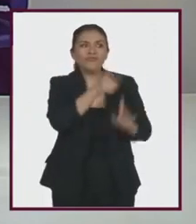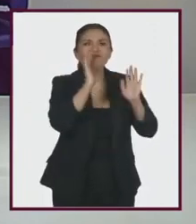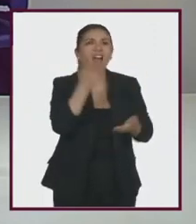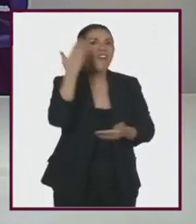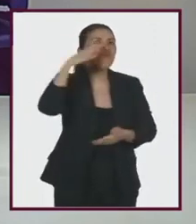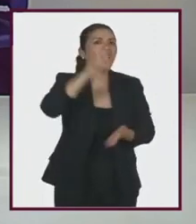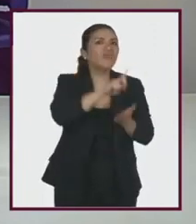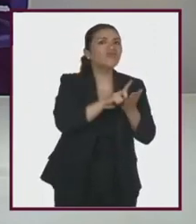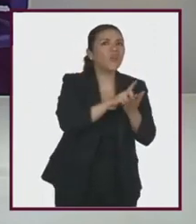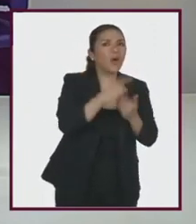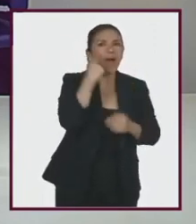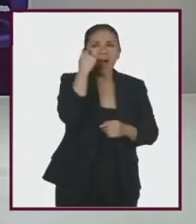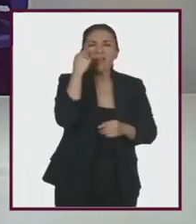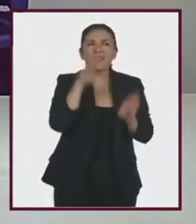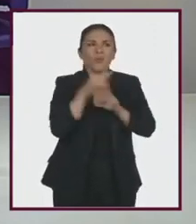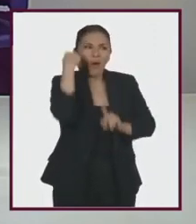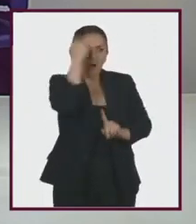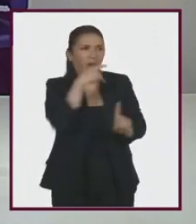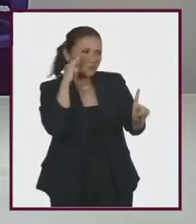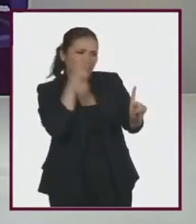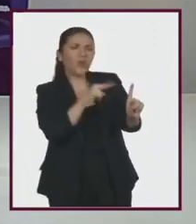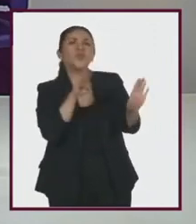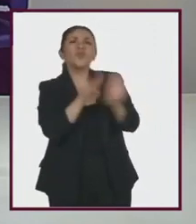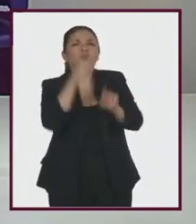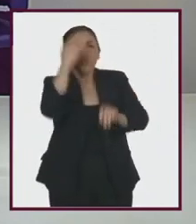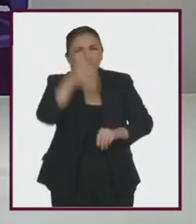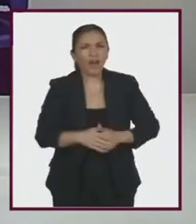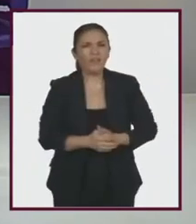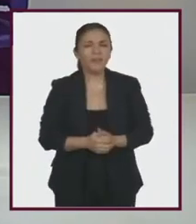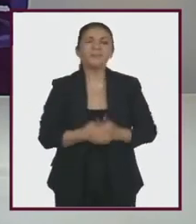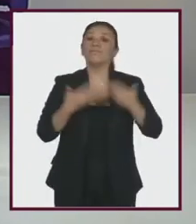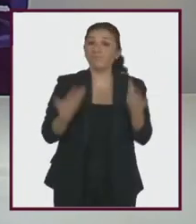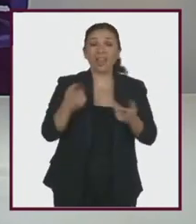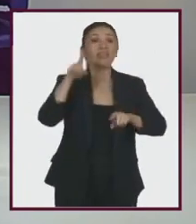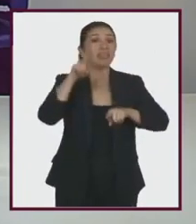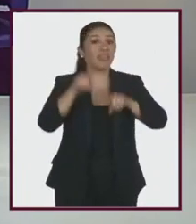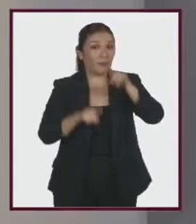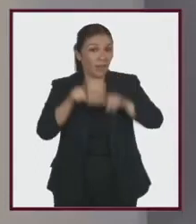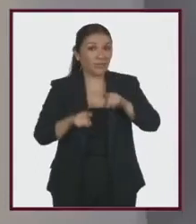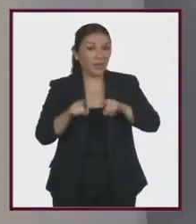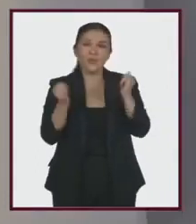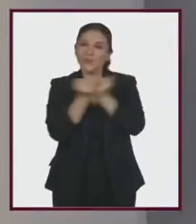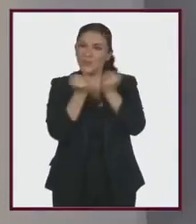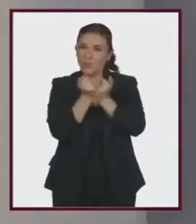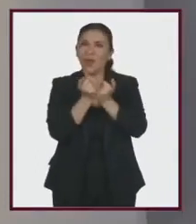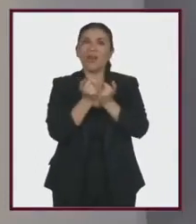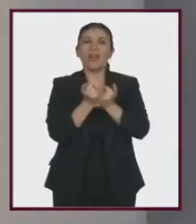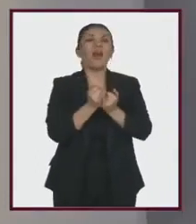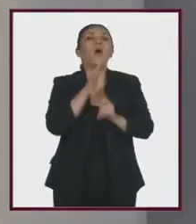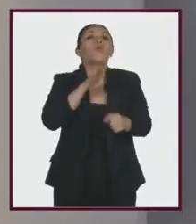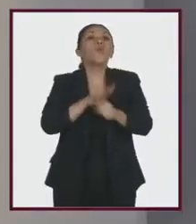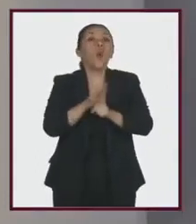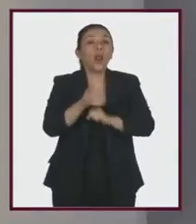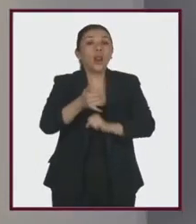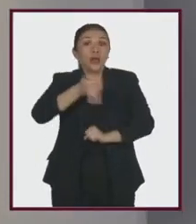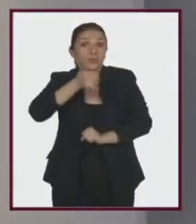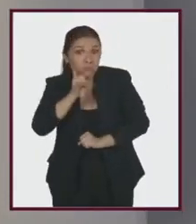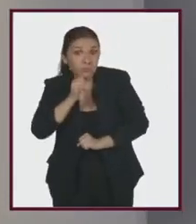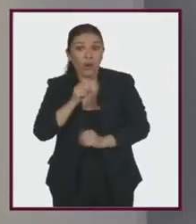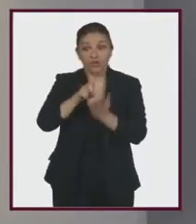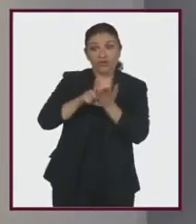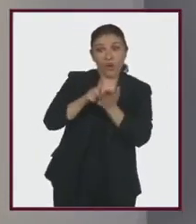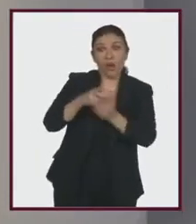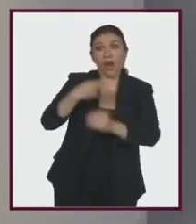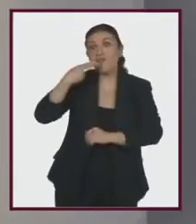que fumó o que tomó alcohol? Bueno, va a depender también depende de la sustancia para poder identificar cuáles